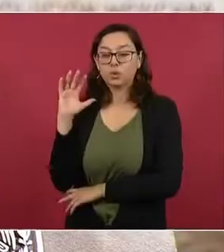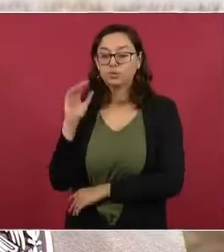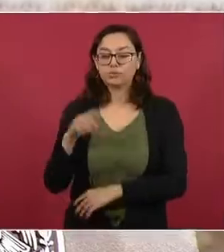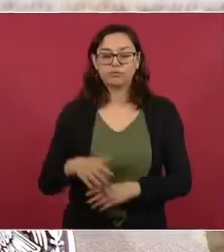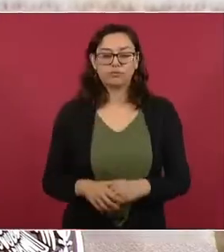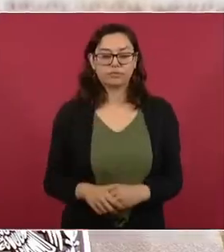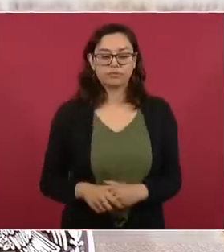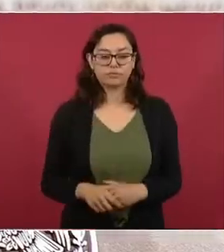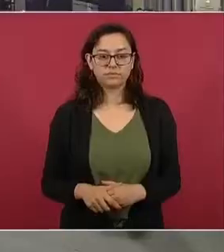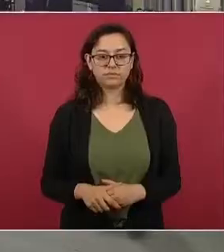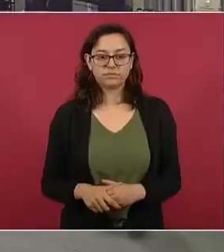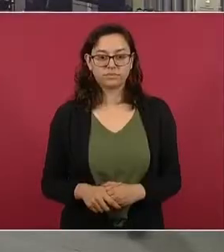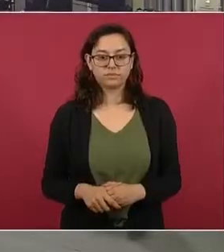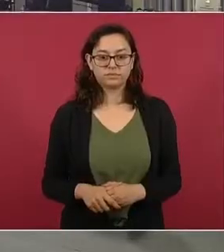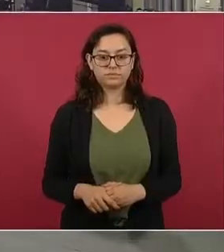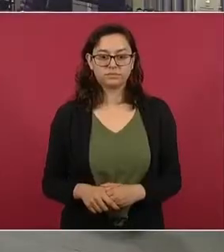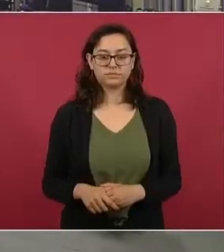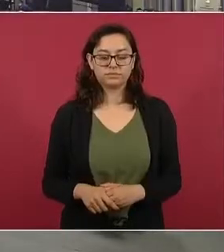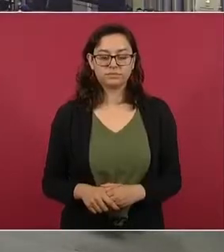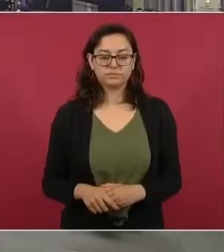¿Quién sabe si? Bueno.